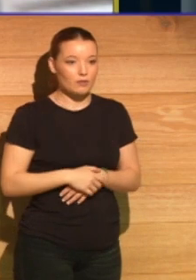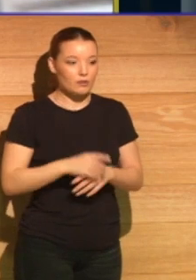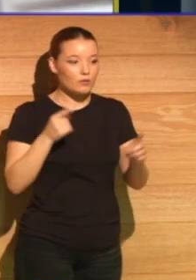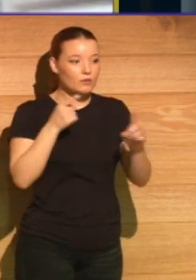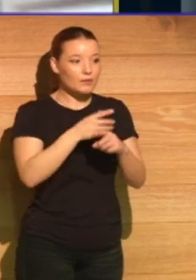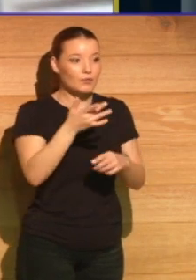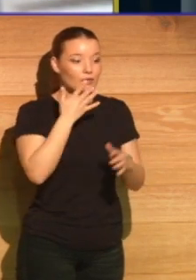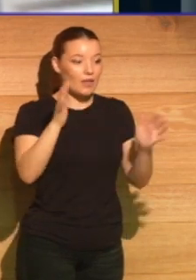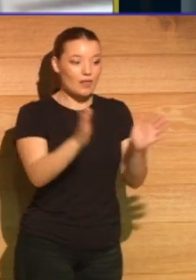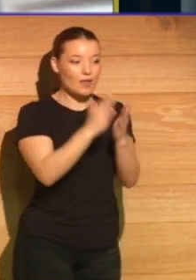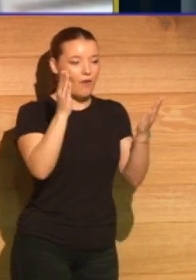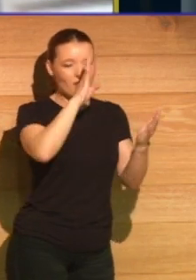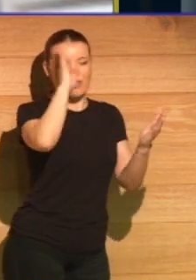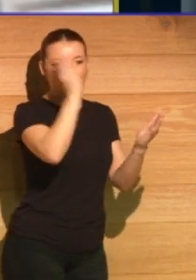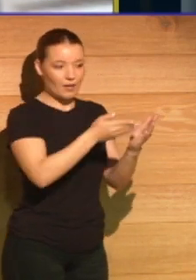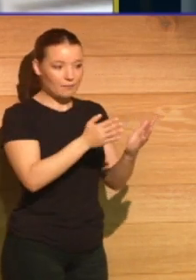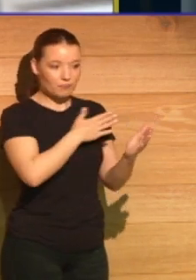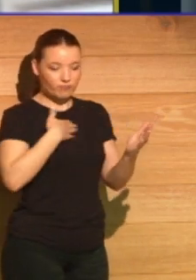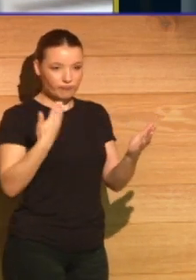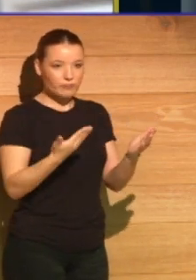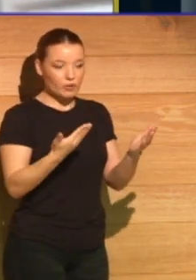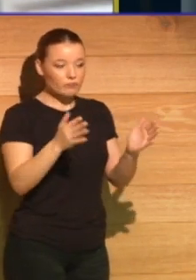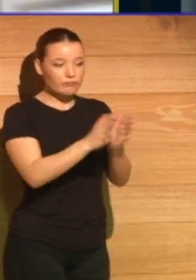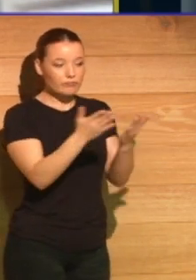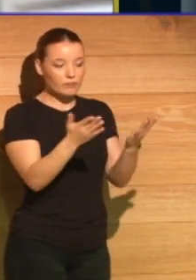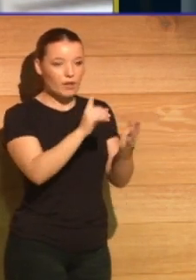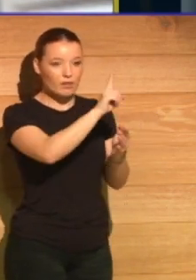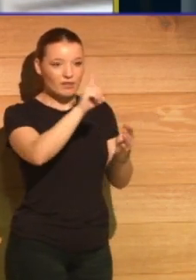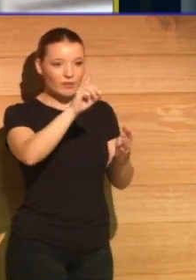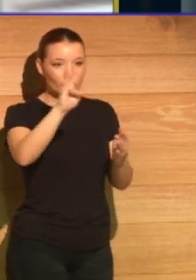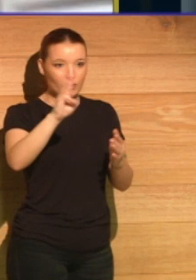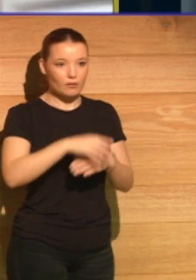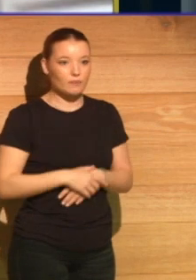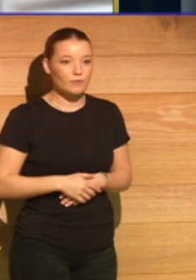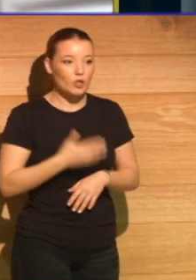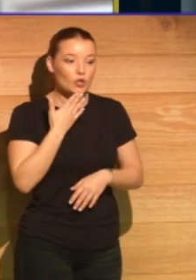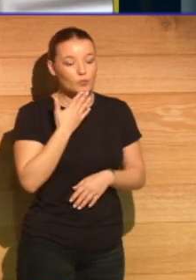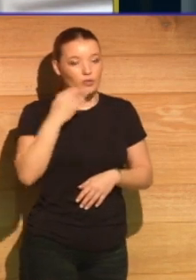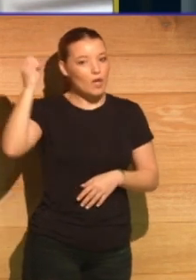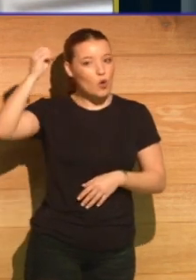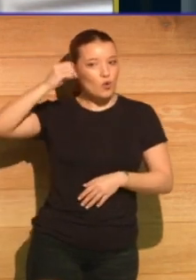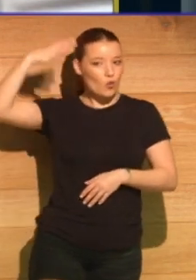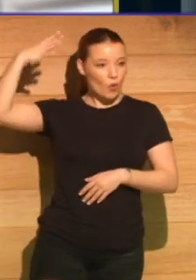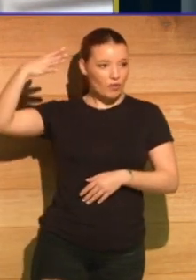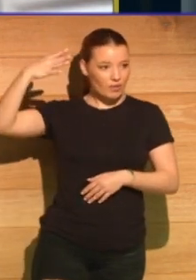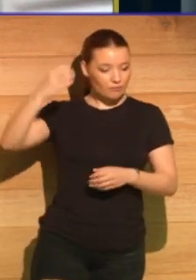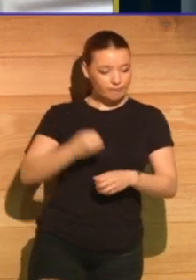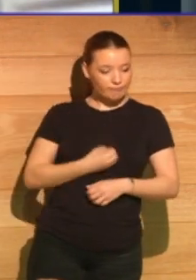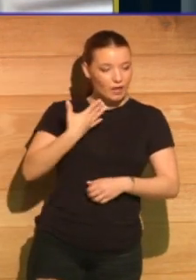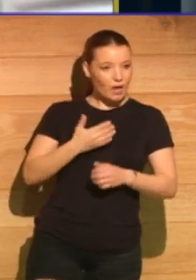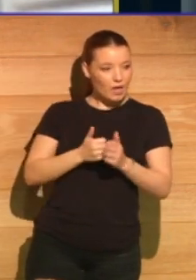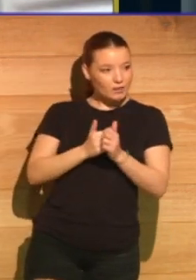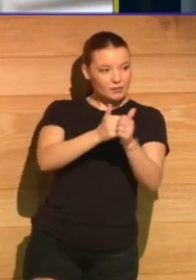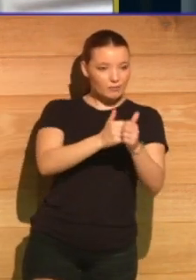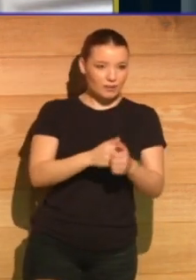cuando tengáis el libro en la mano. La presentaba y decía, luz que inspira. Qué responsabilidad, ¿no, María